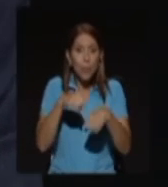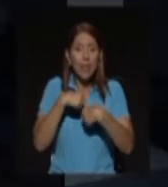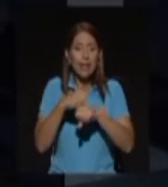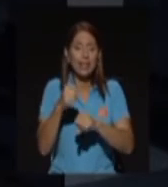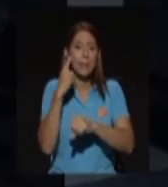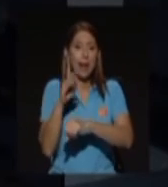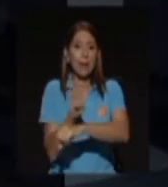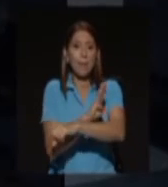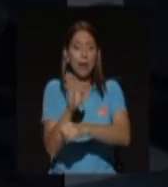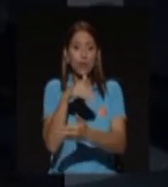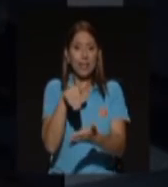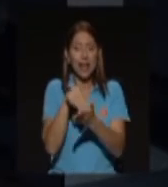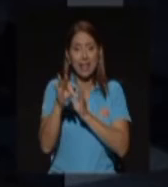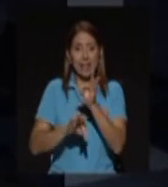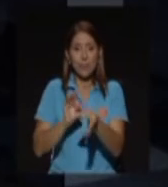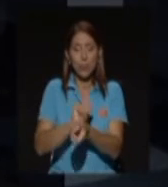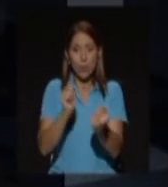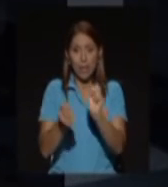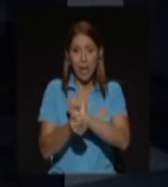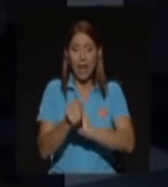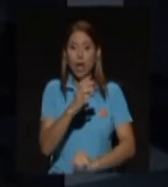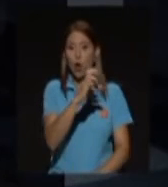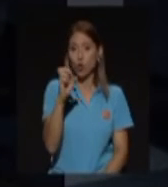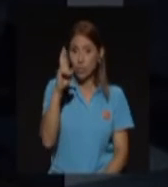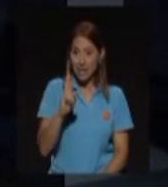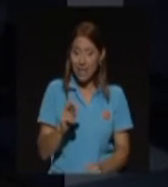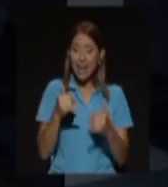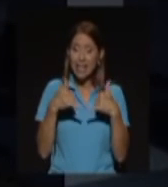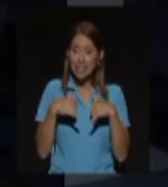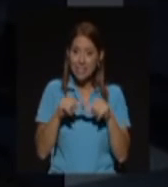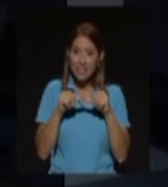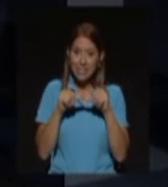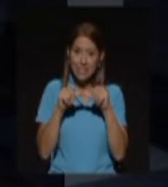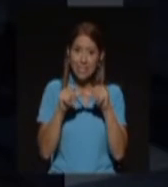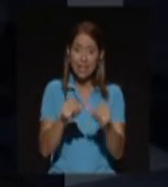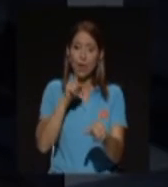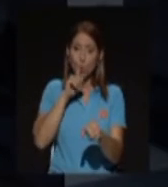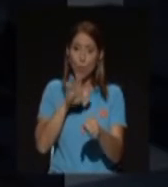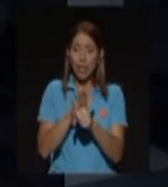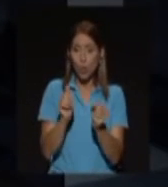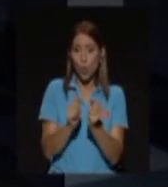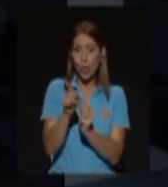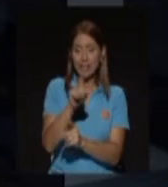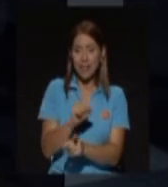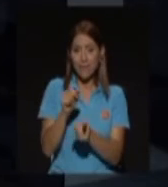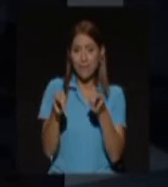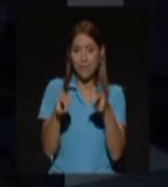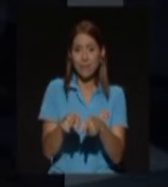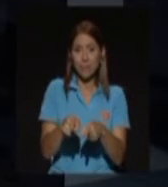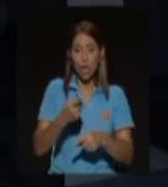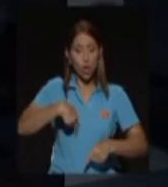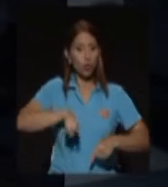Central. Costa Rica sigue cumpliendo con ese predicado. Es decir, no hemos hecho una de las